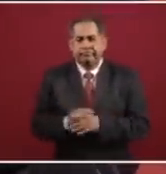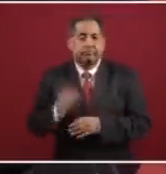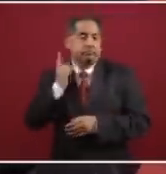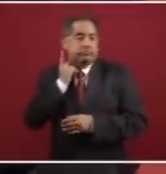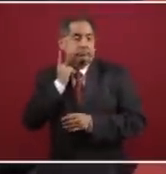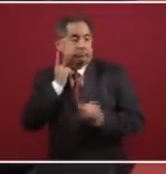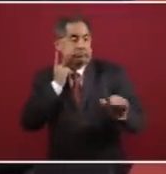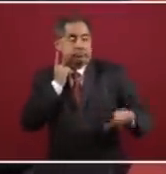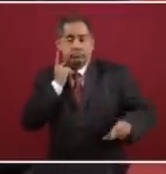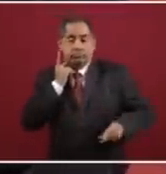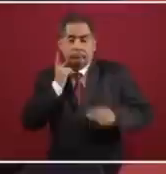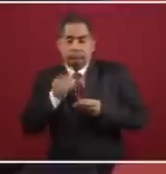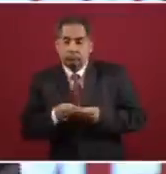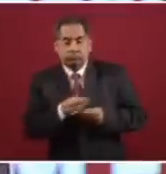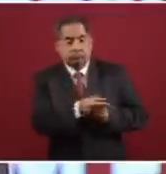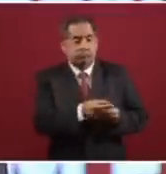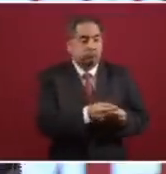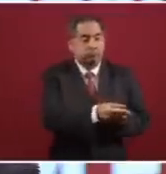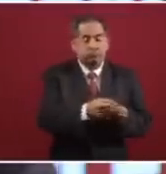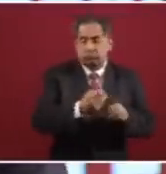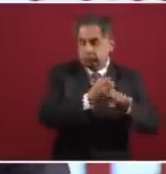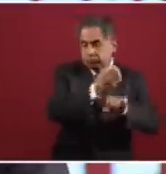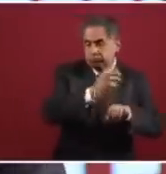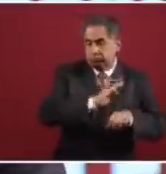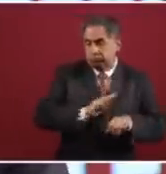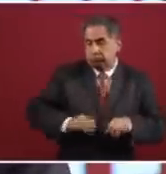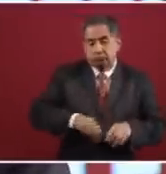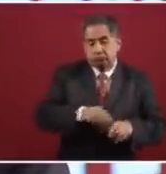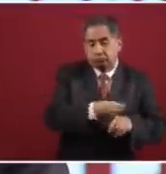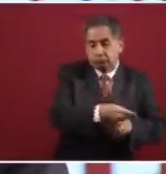estatales, a gobiernos municipales,